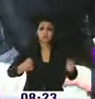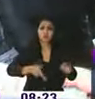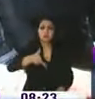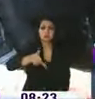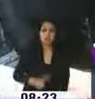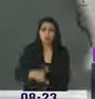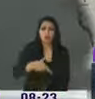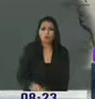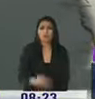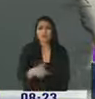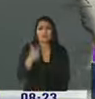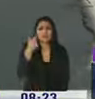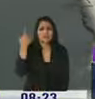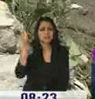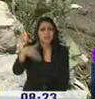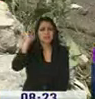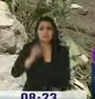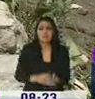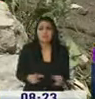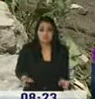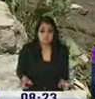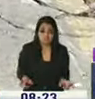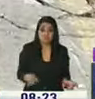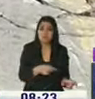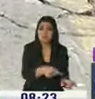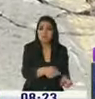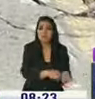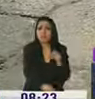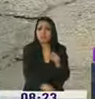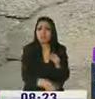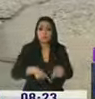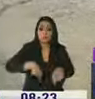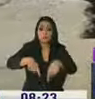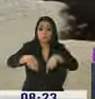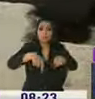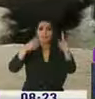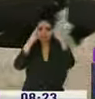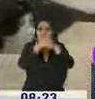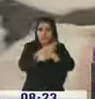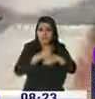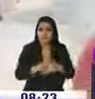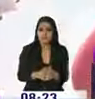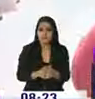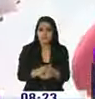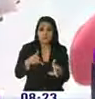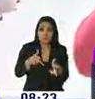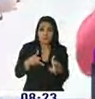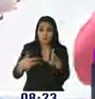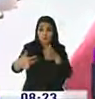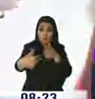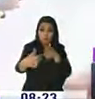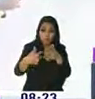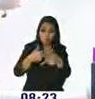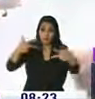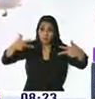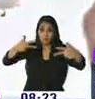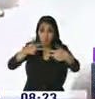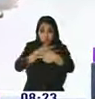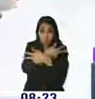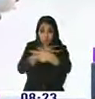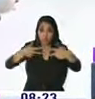ya bastante tiempo. Hasta la vereda está destruida, complicando el tránsito peatonal. Los carros transitan y al momento que uno pasa por la